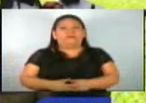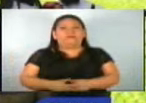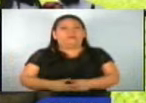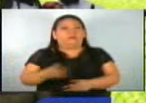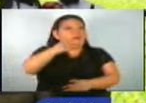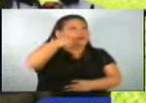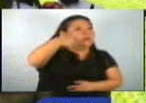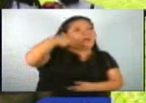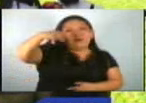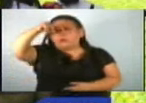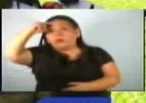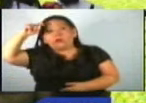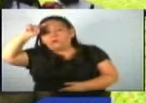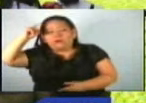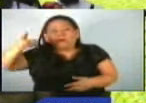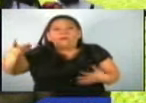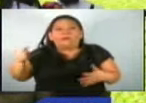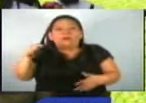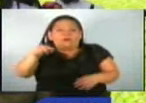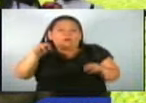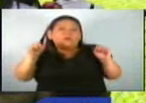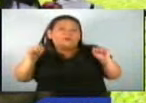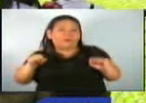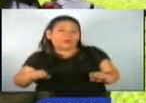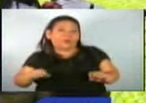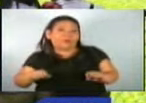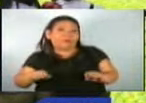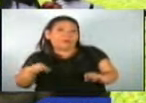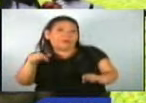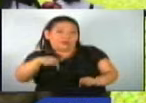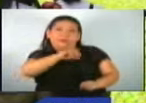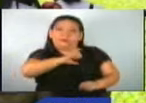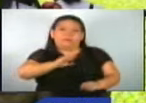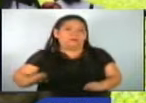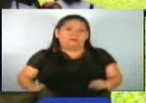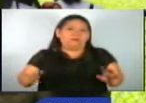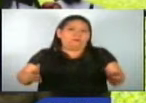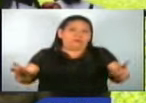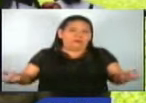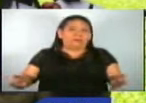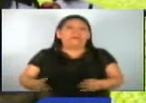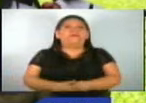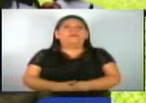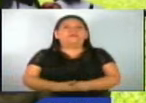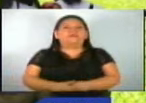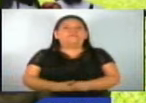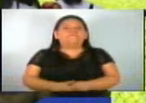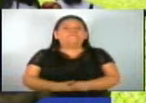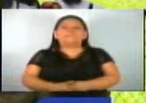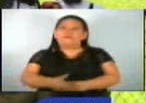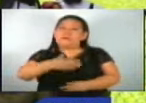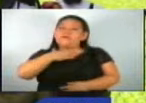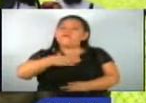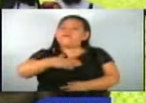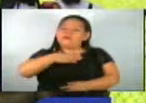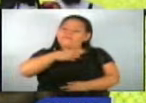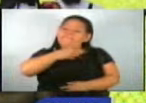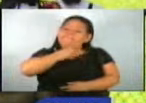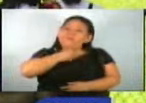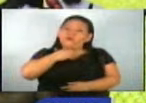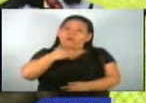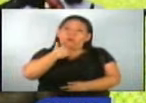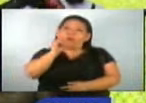un empleo para que ellos puedan seguir aquí en su país. Y pues es duro, la verdad es duro, como